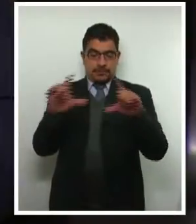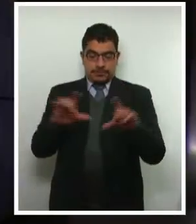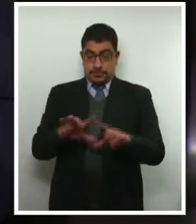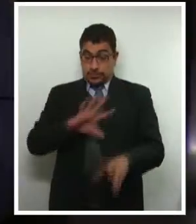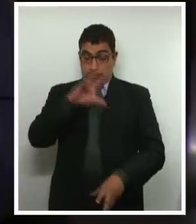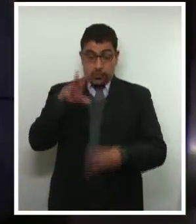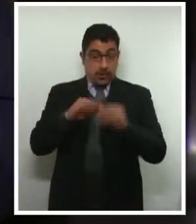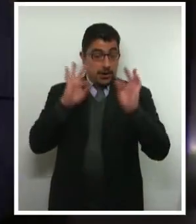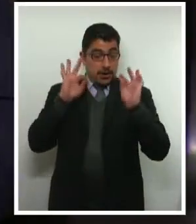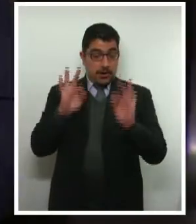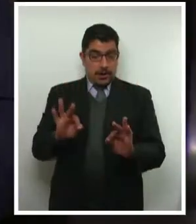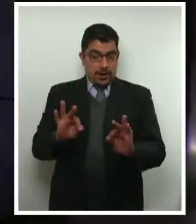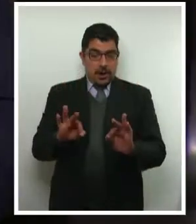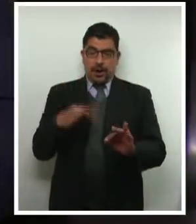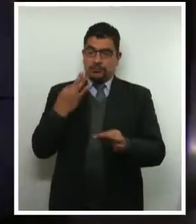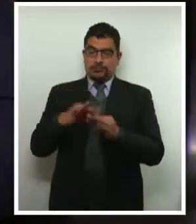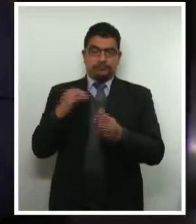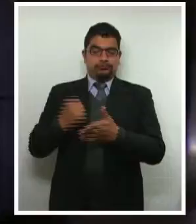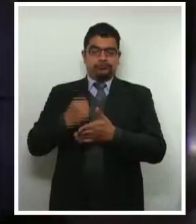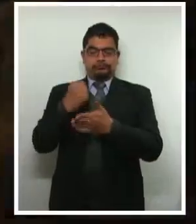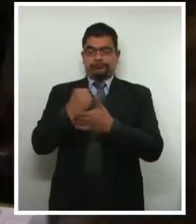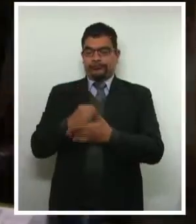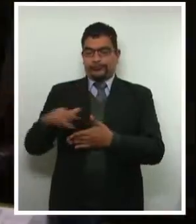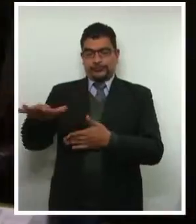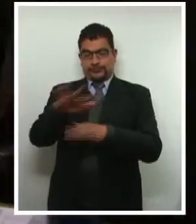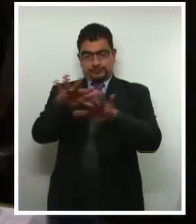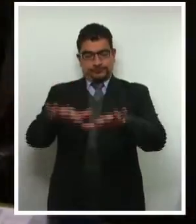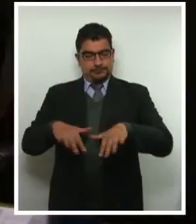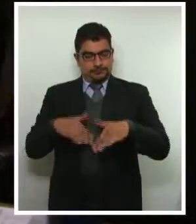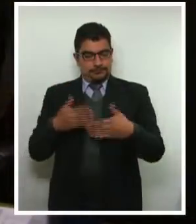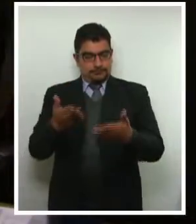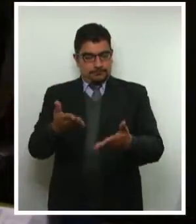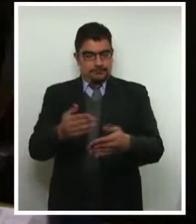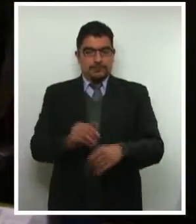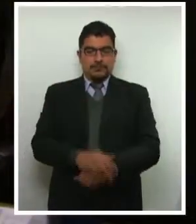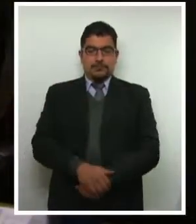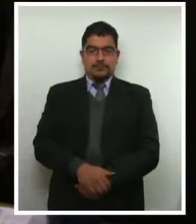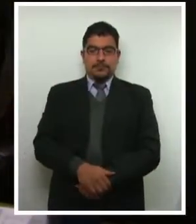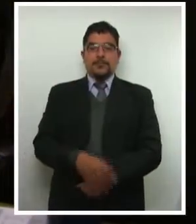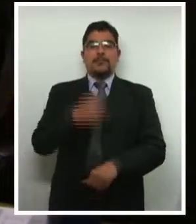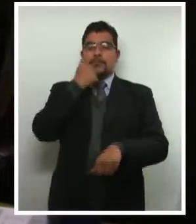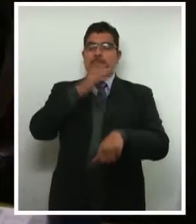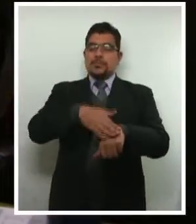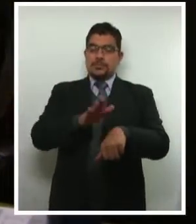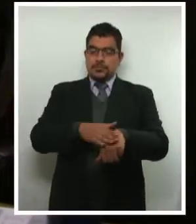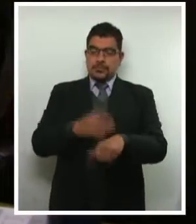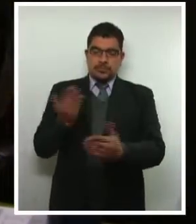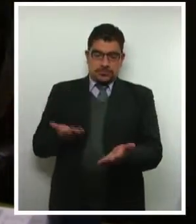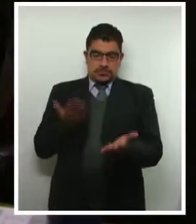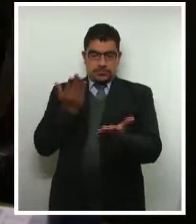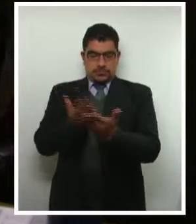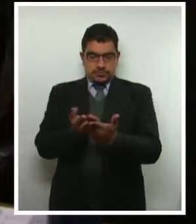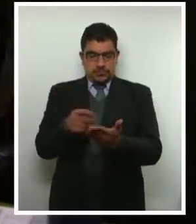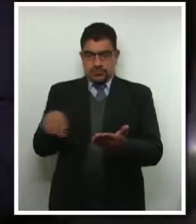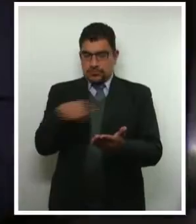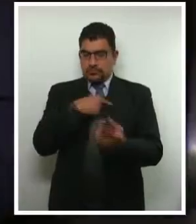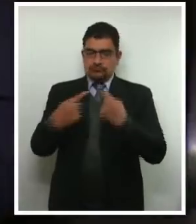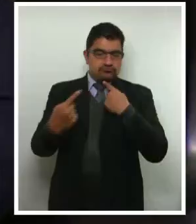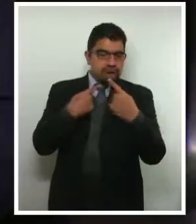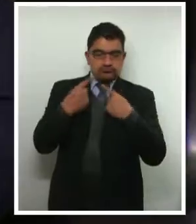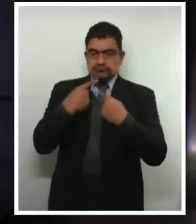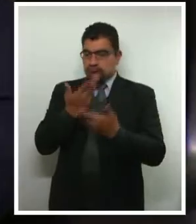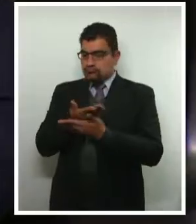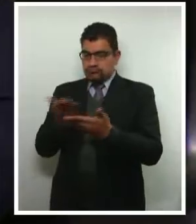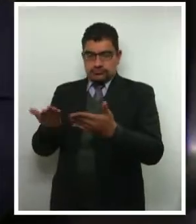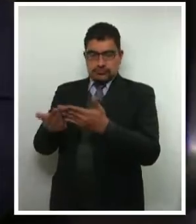Estos ya fueron aprobados por el Pleno. Y queremos hacer una propuesta que hemos consultado,